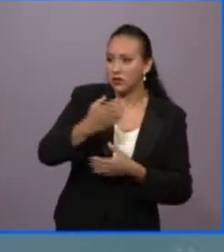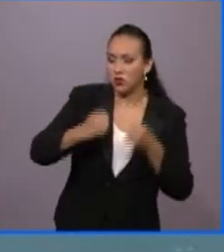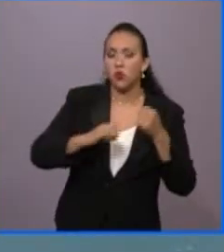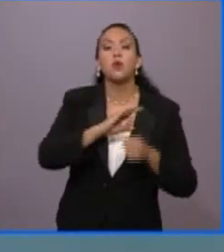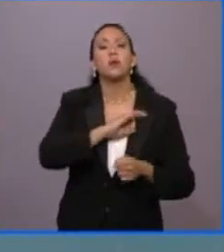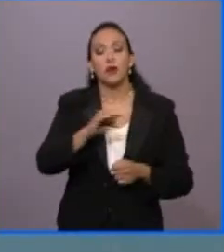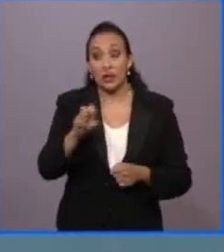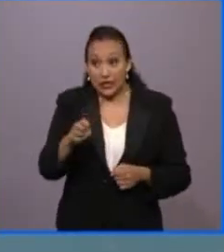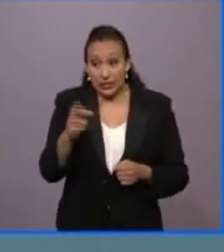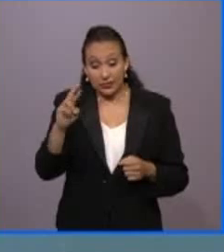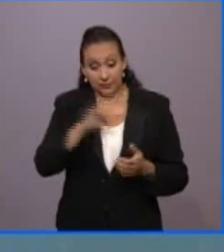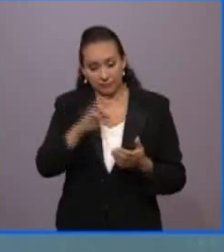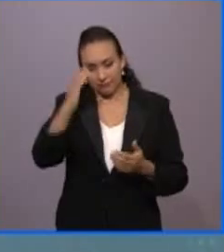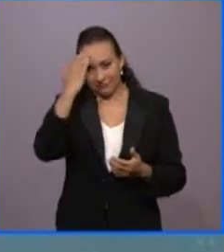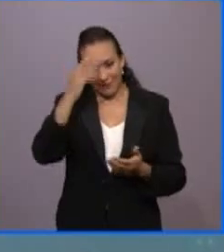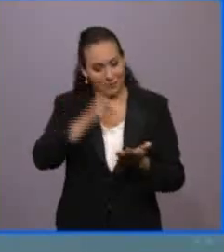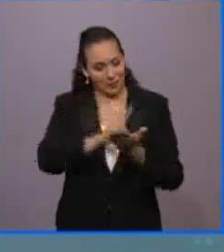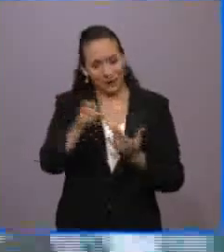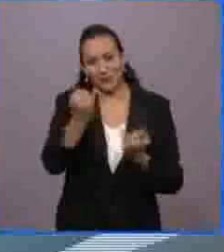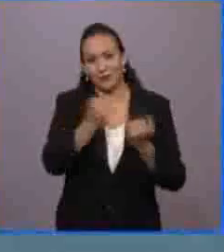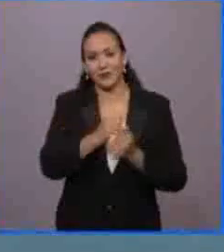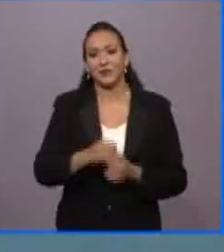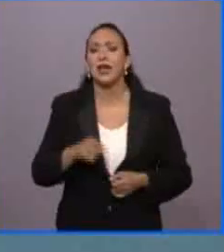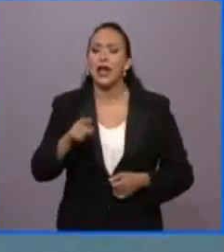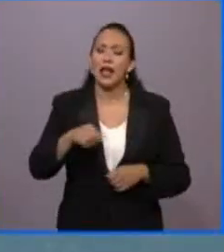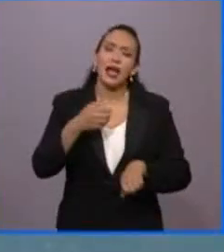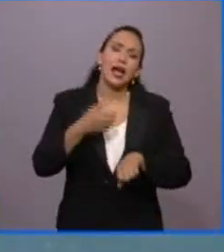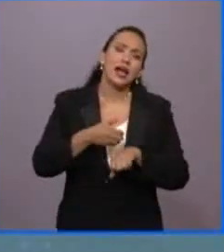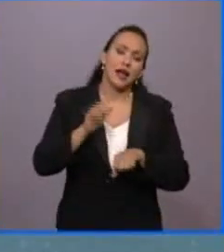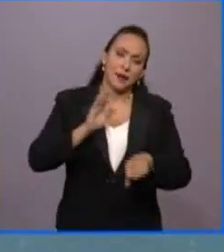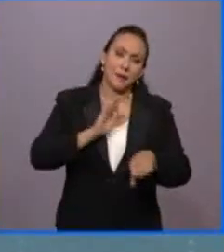otros derechos. Justificó que en el amparo en revisión